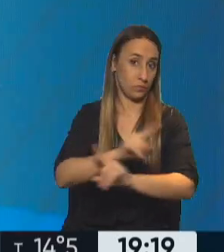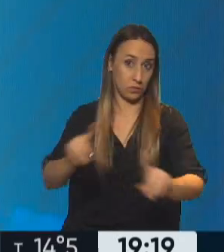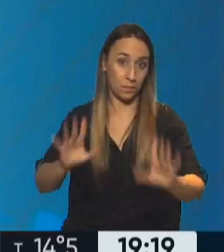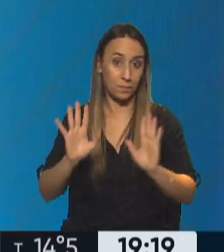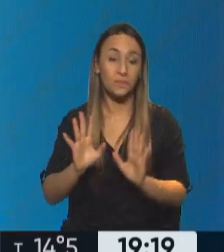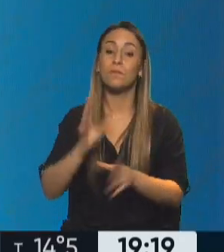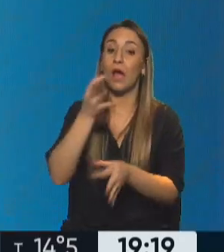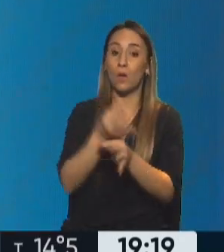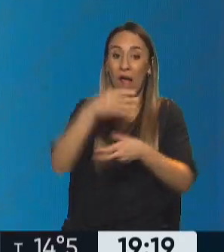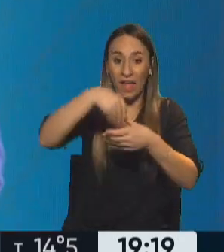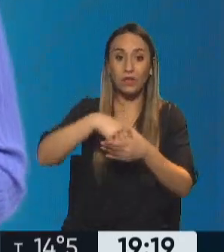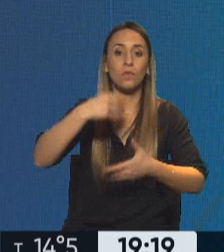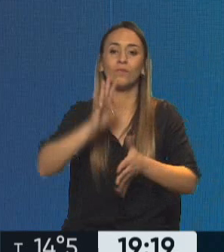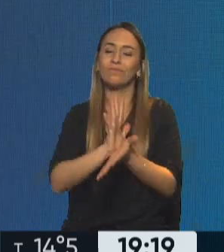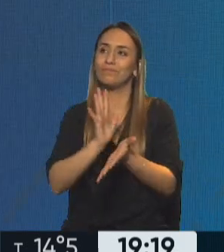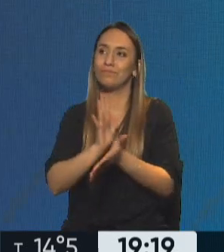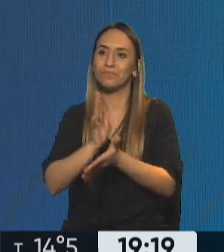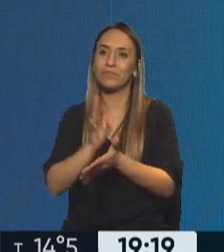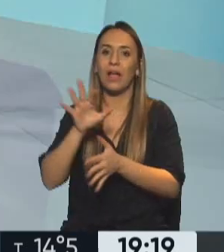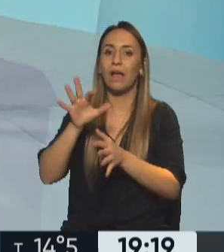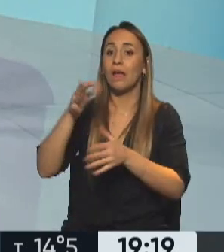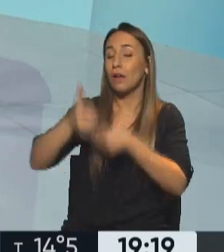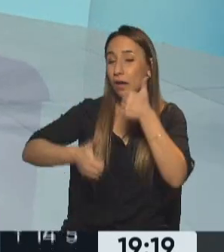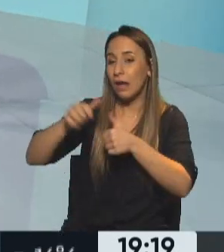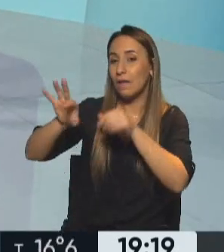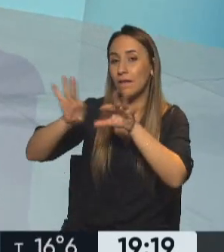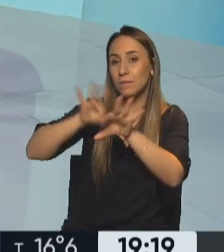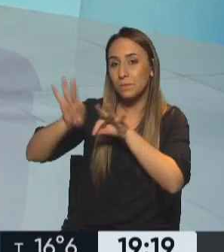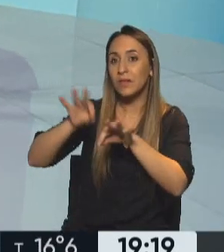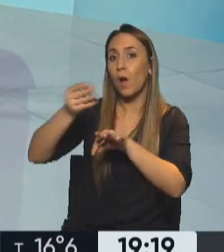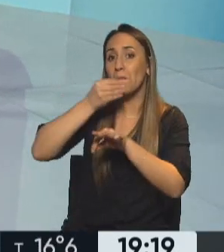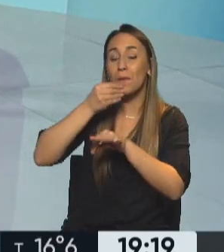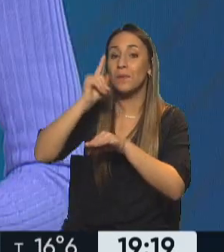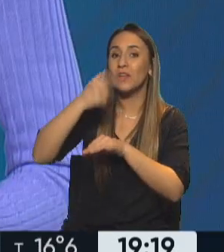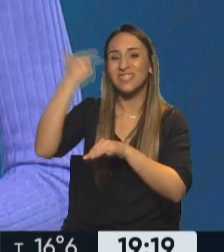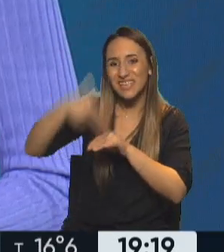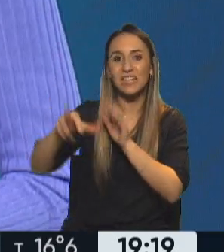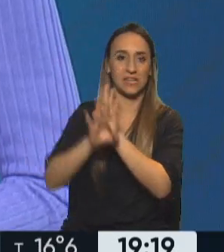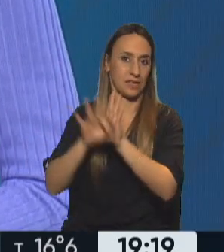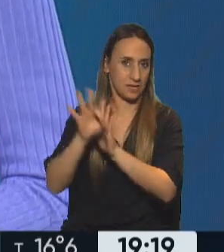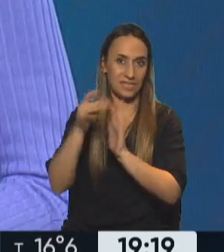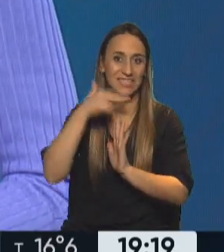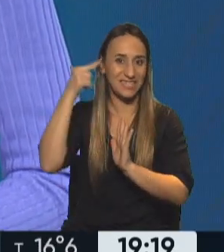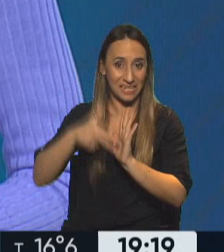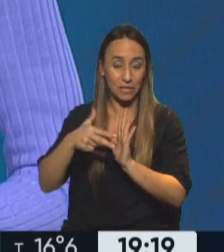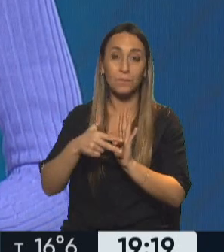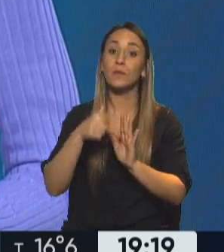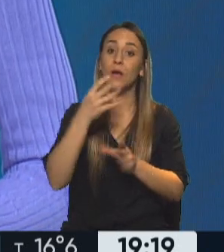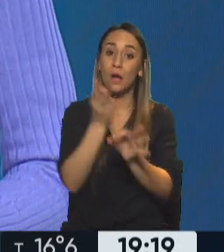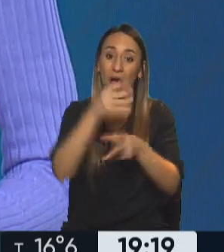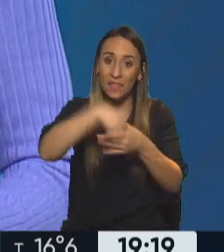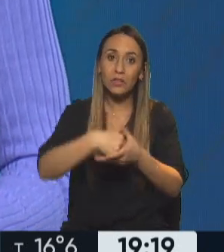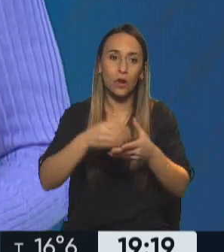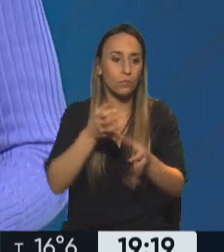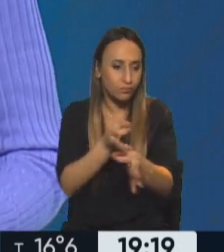los alimentos sin sellos, se va a incorporar los criterios de la alimentación saludable en los contenidos, o